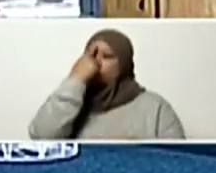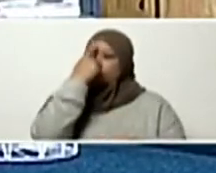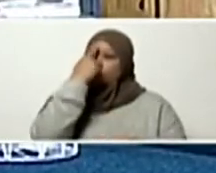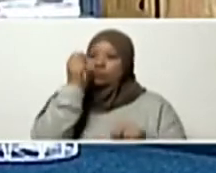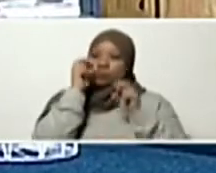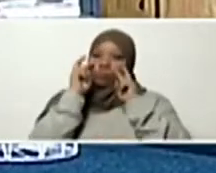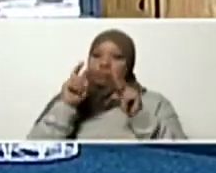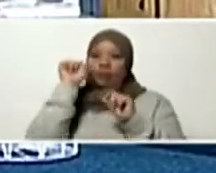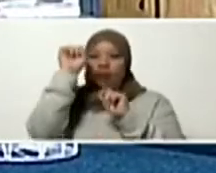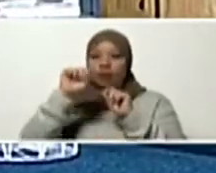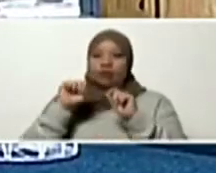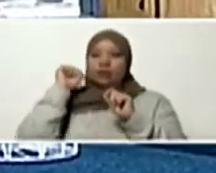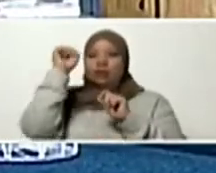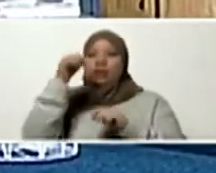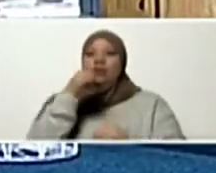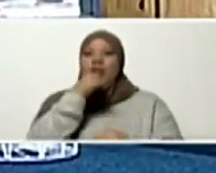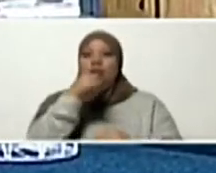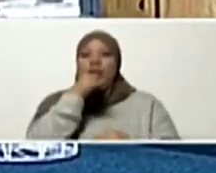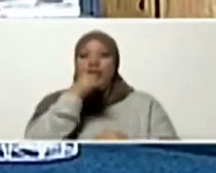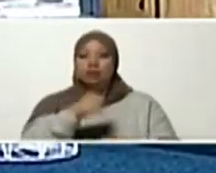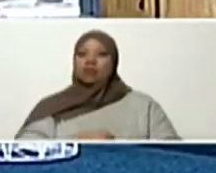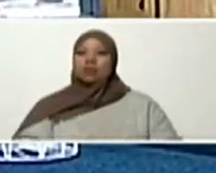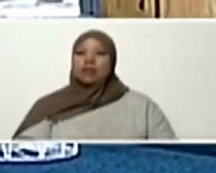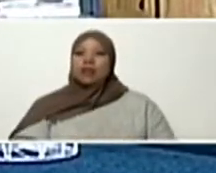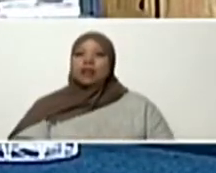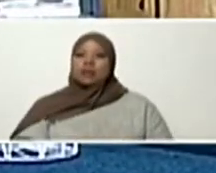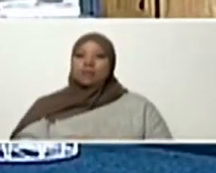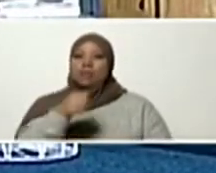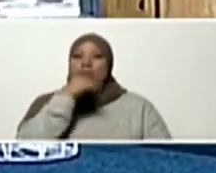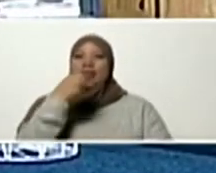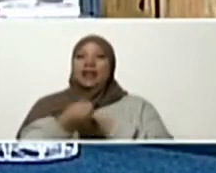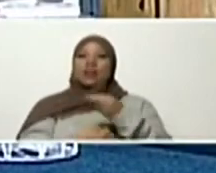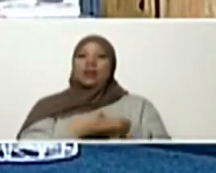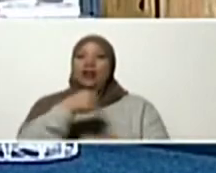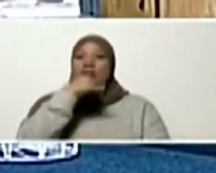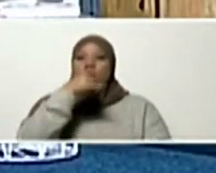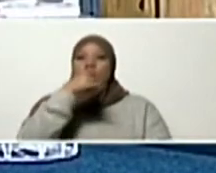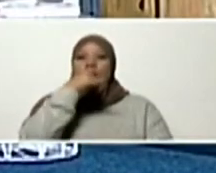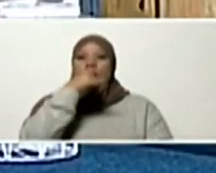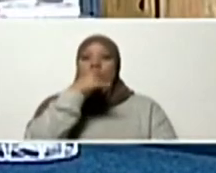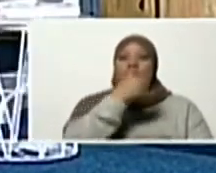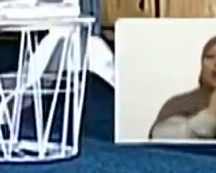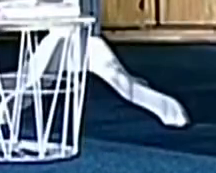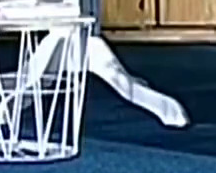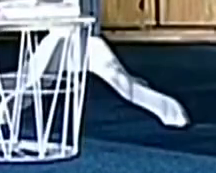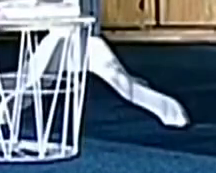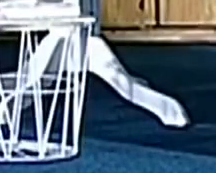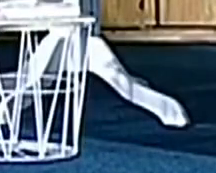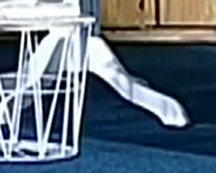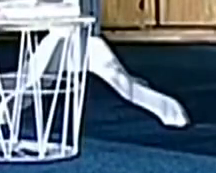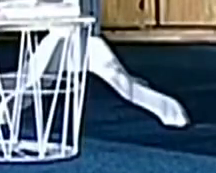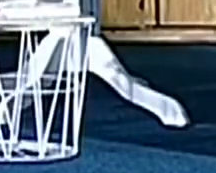ver este video bonito como regalo a esta reunión de la FITLBEN. Adelante.